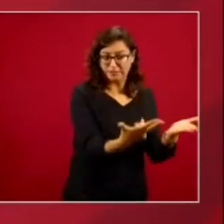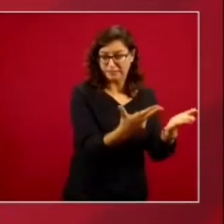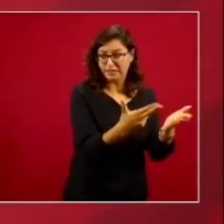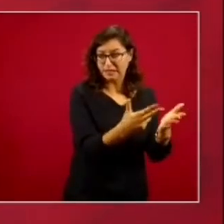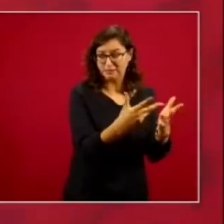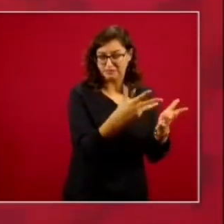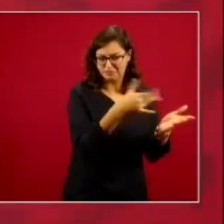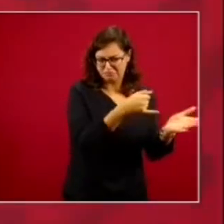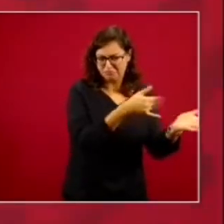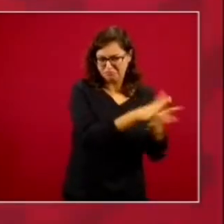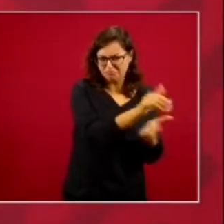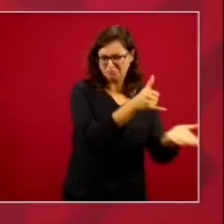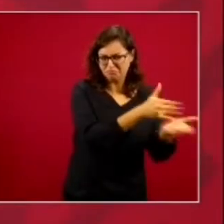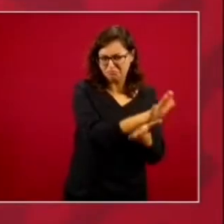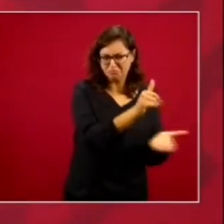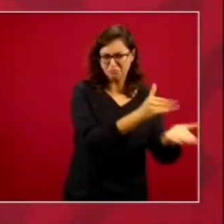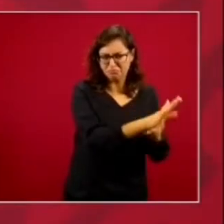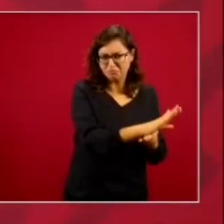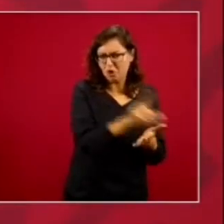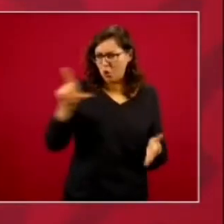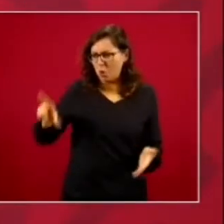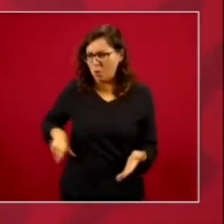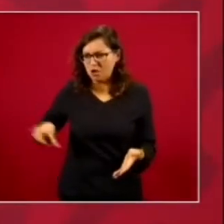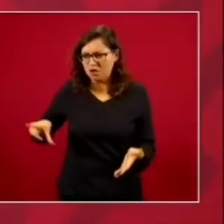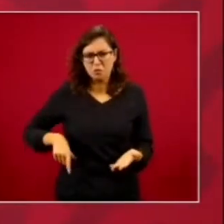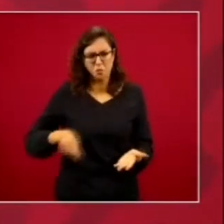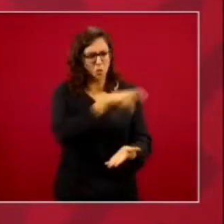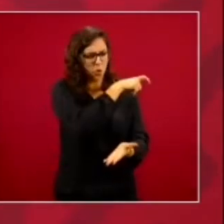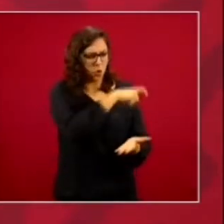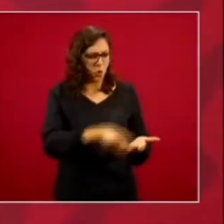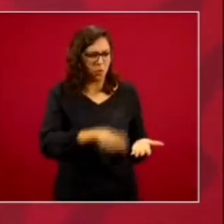suscripciones de millones de pesos